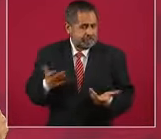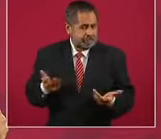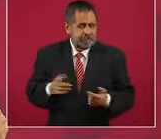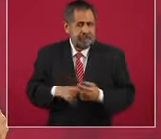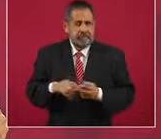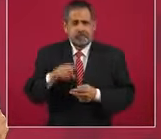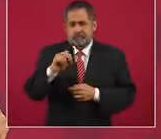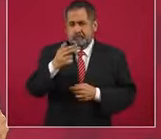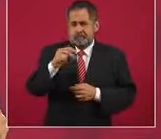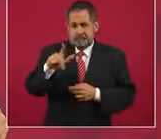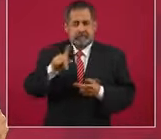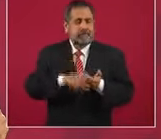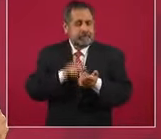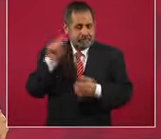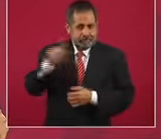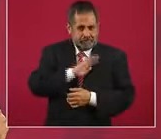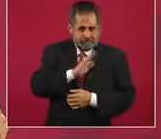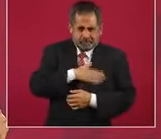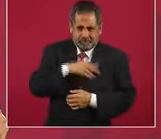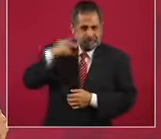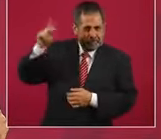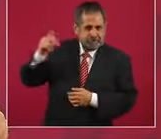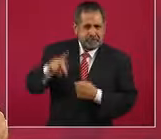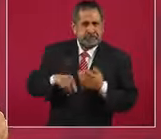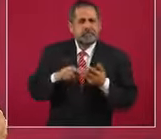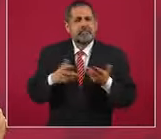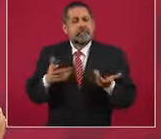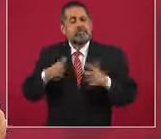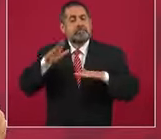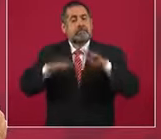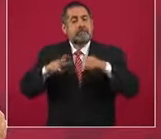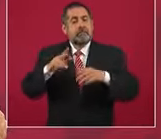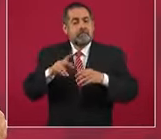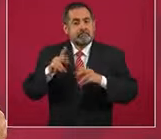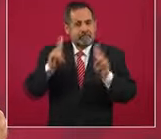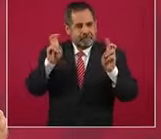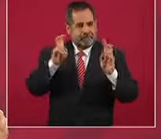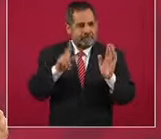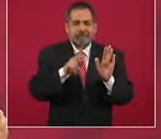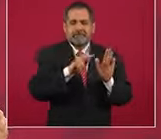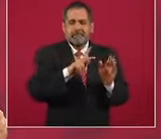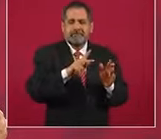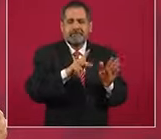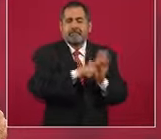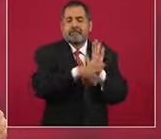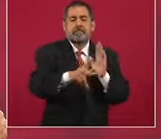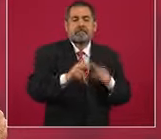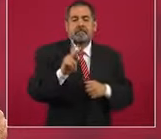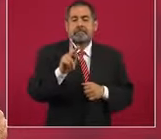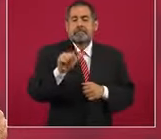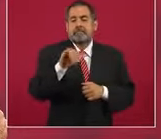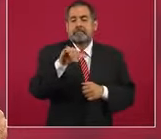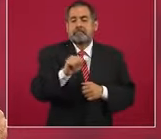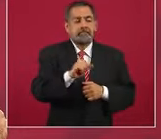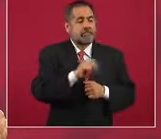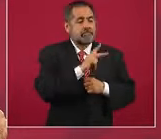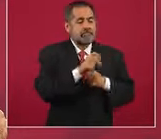la OHL también de España. Por eso a veces El País, es otro periódico español, se